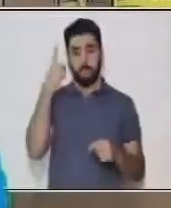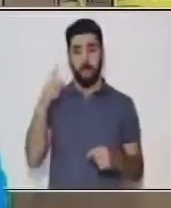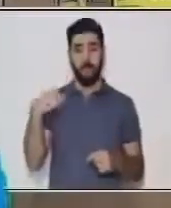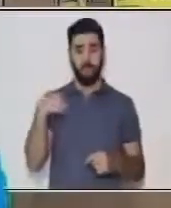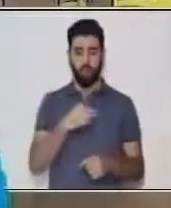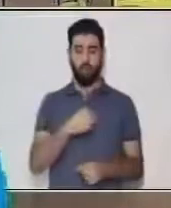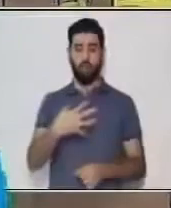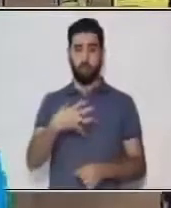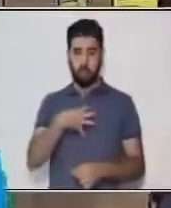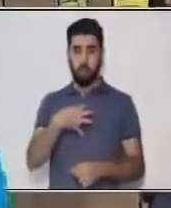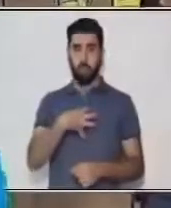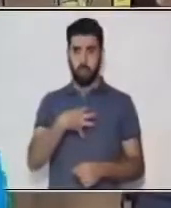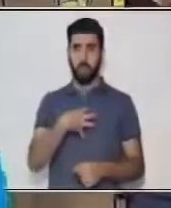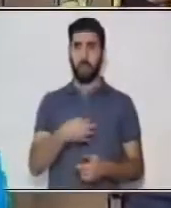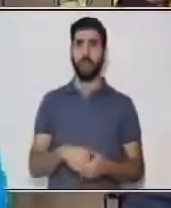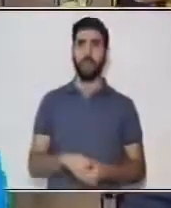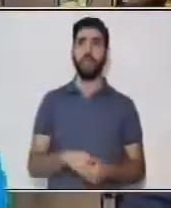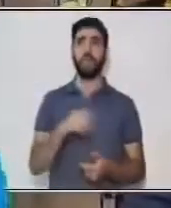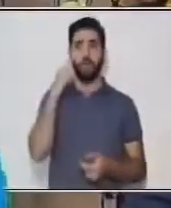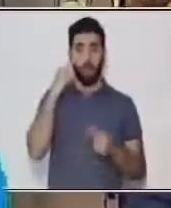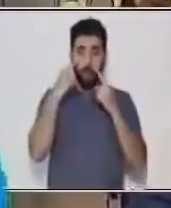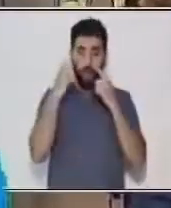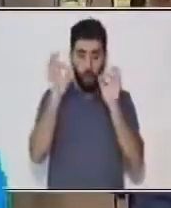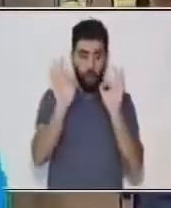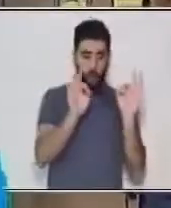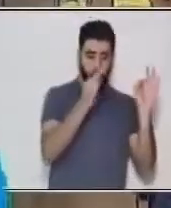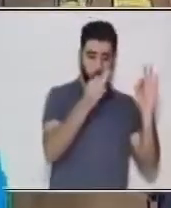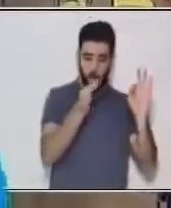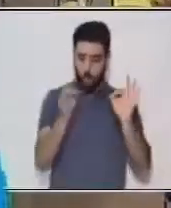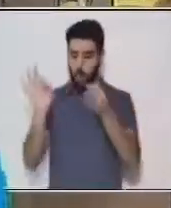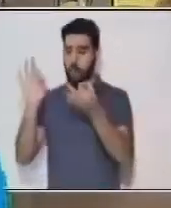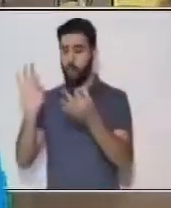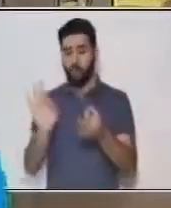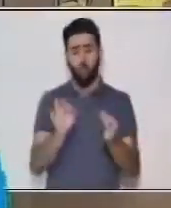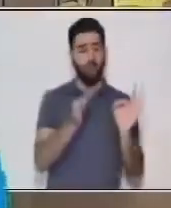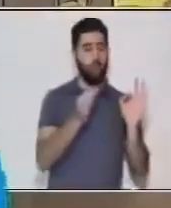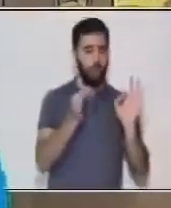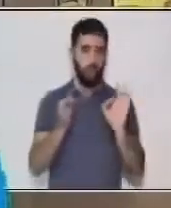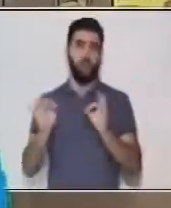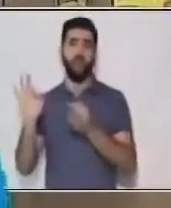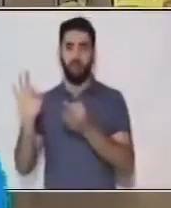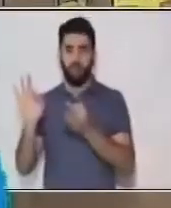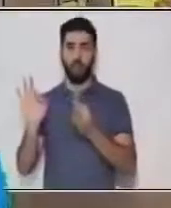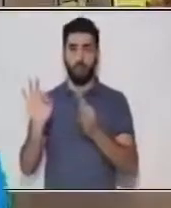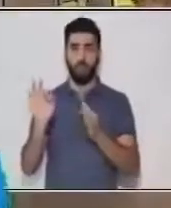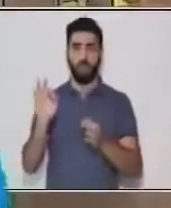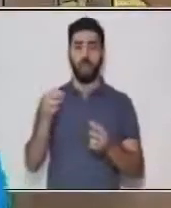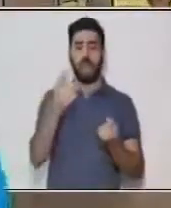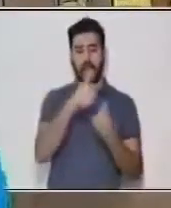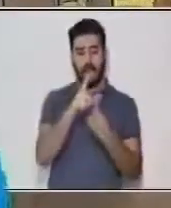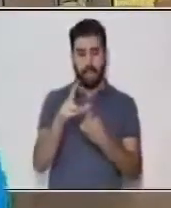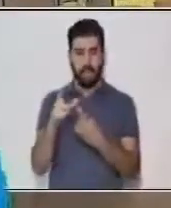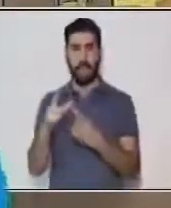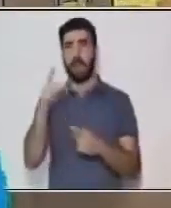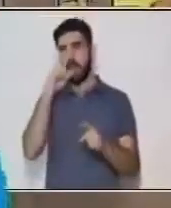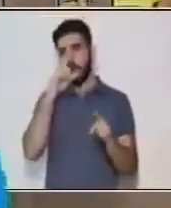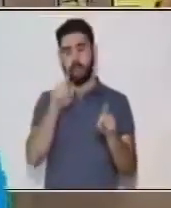cuando únicamente con nuestra vista decodificamos los sonidos de las letras y lo